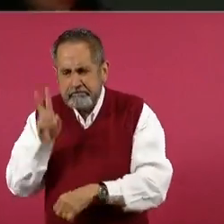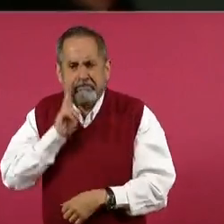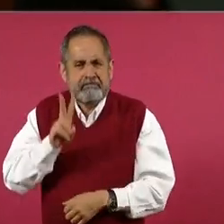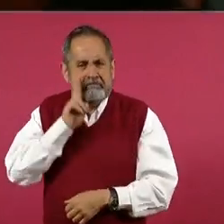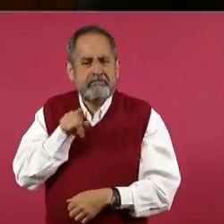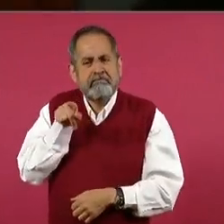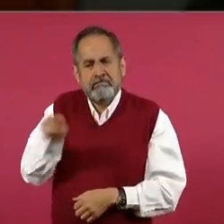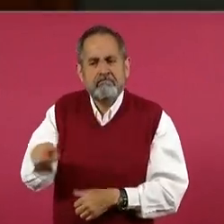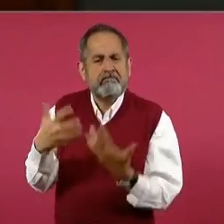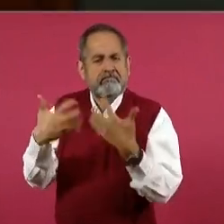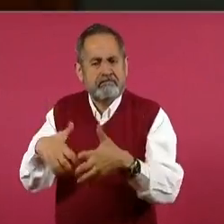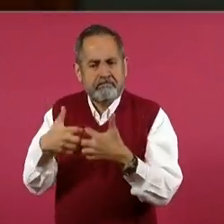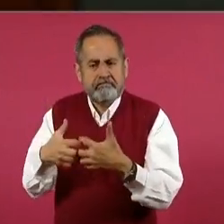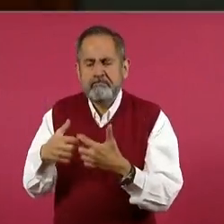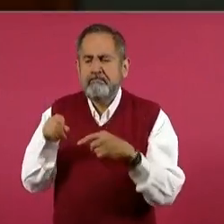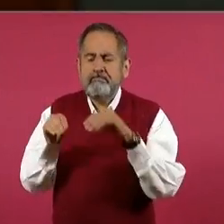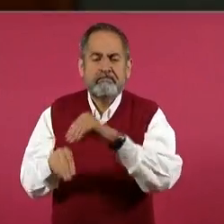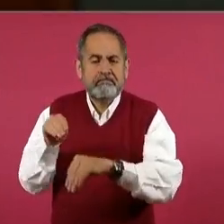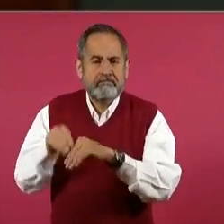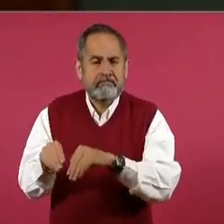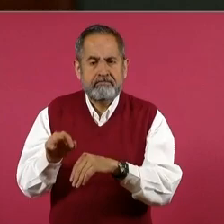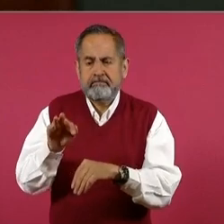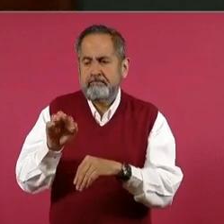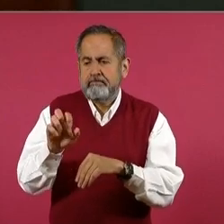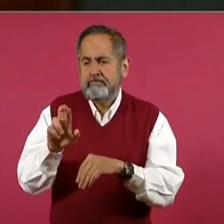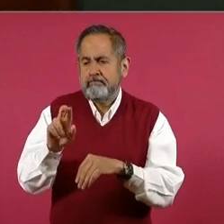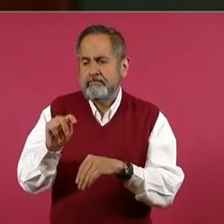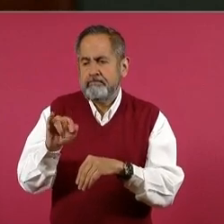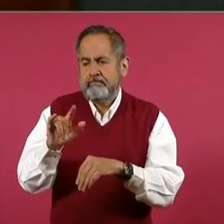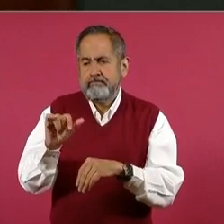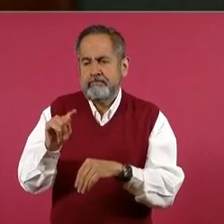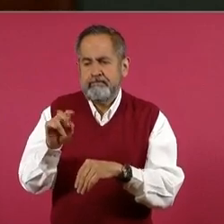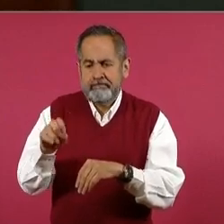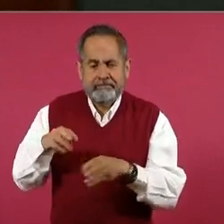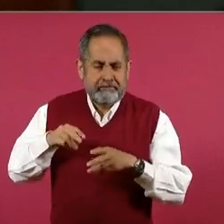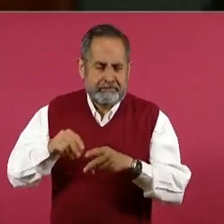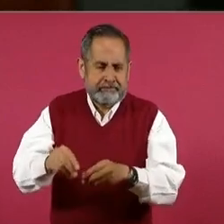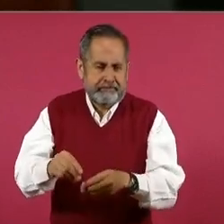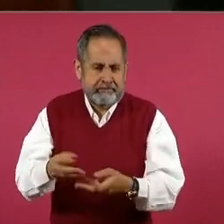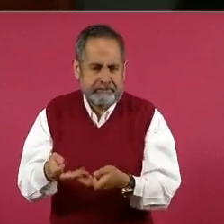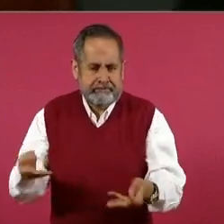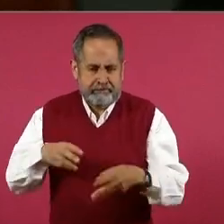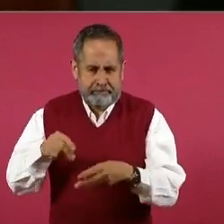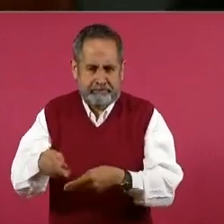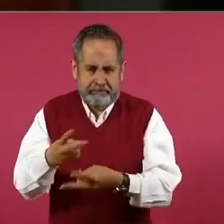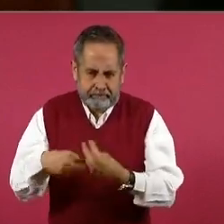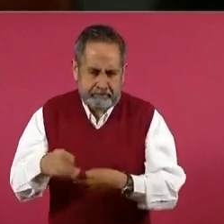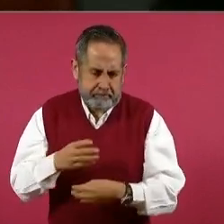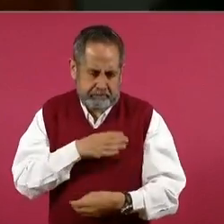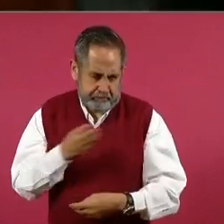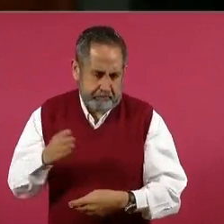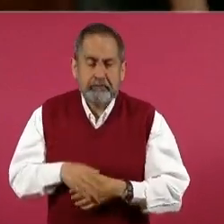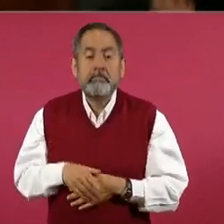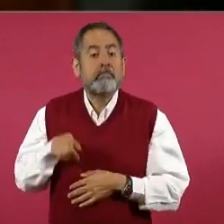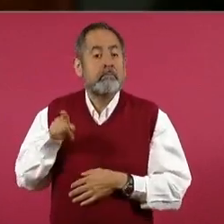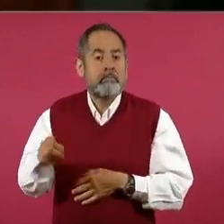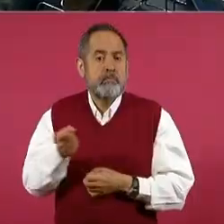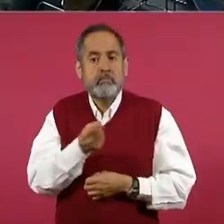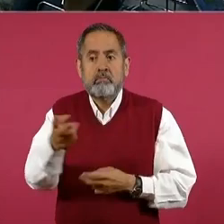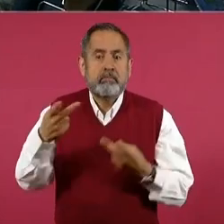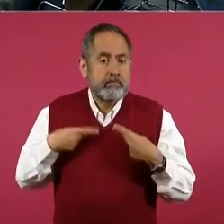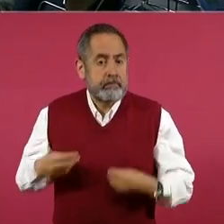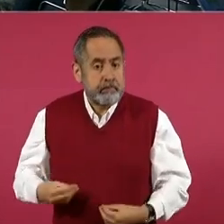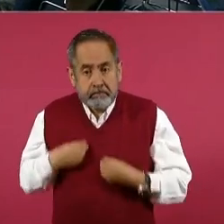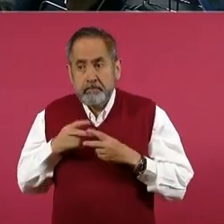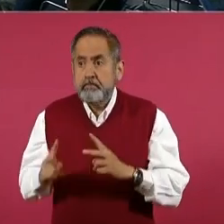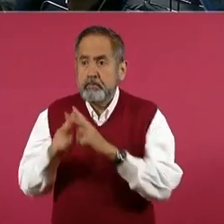de petroquímicos ahí, una planta de fertilizantes, perdón. Igualmente, esto traerá beneficio a los miles de habitantes que están en Poza